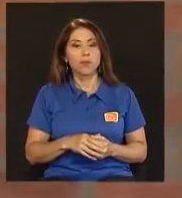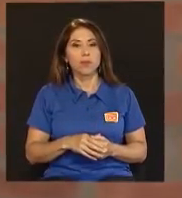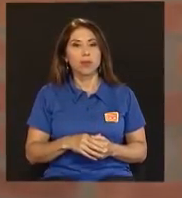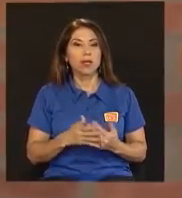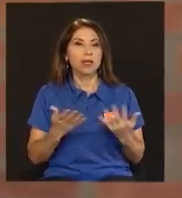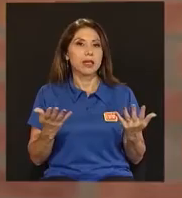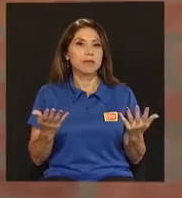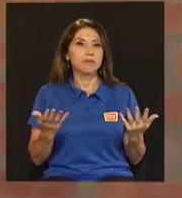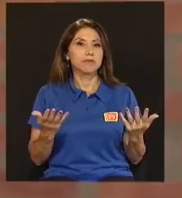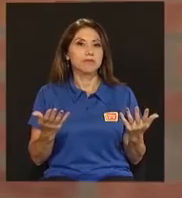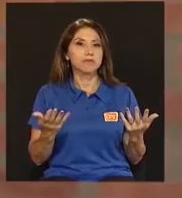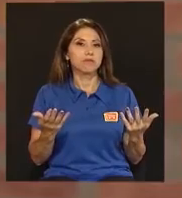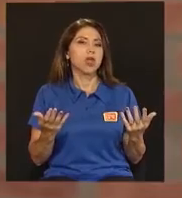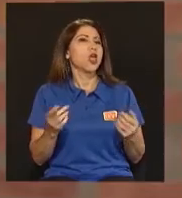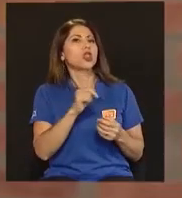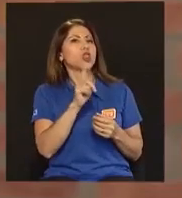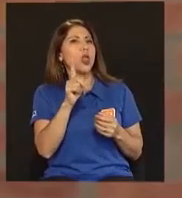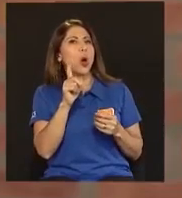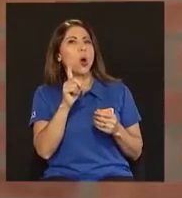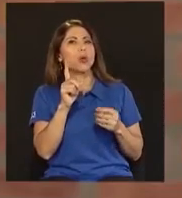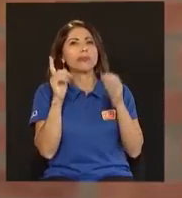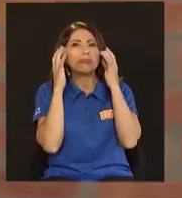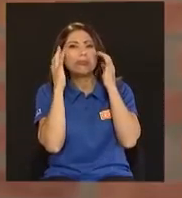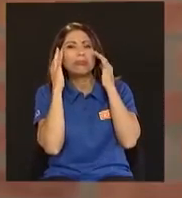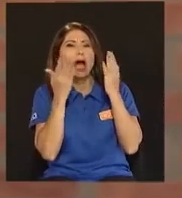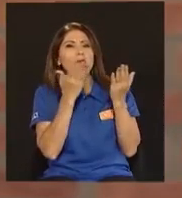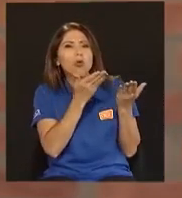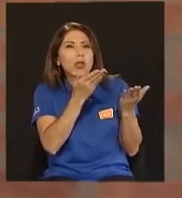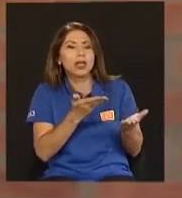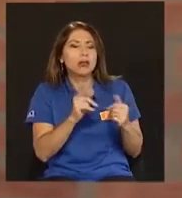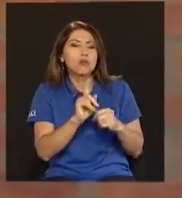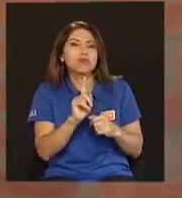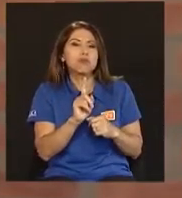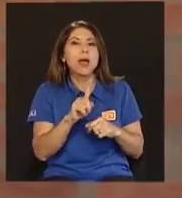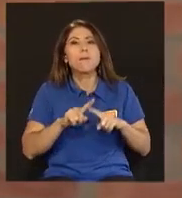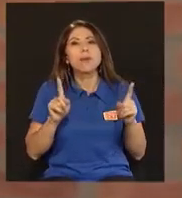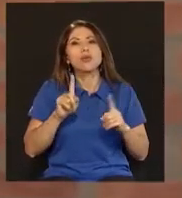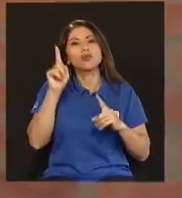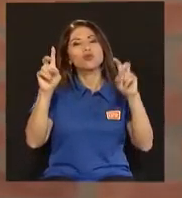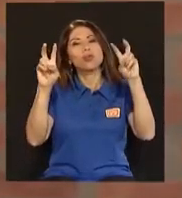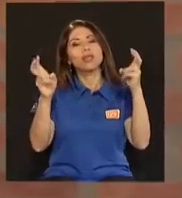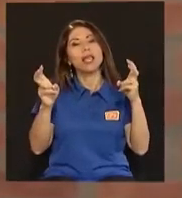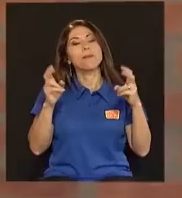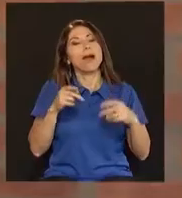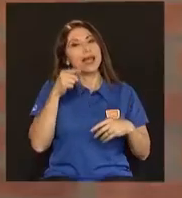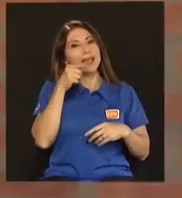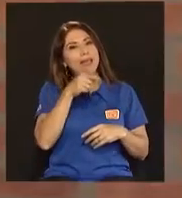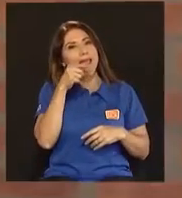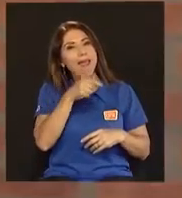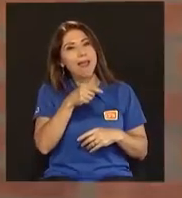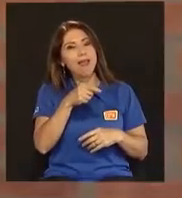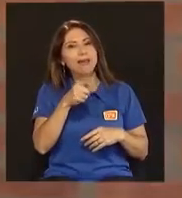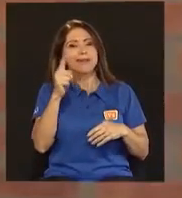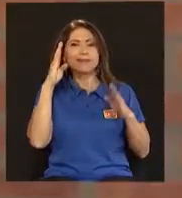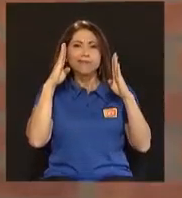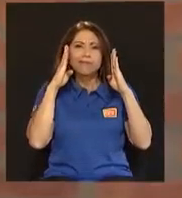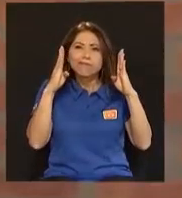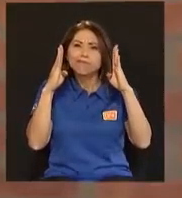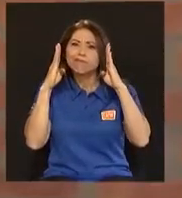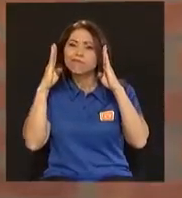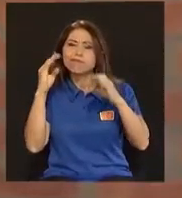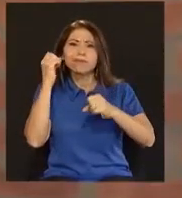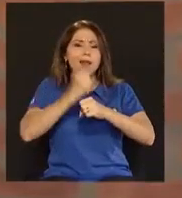no desvela don Danilo, sino que es un tema al cual él le ha dedicado atención,